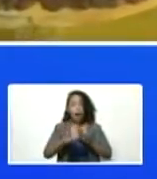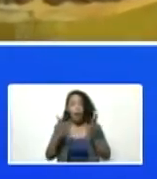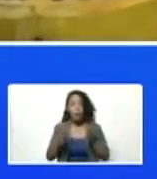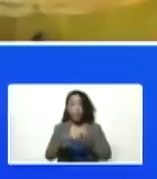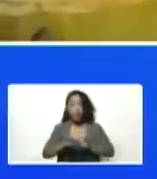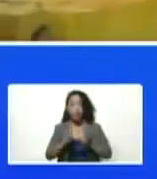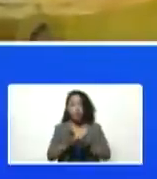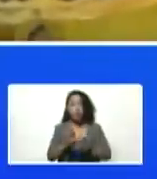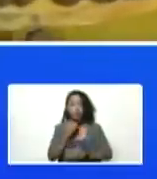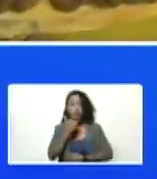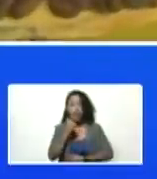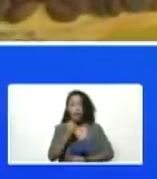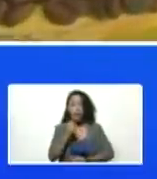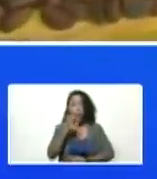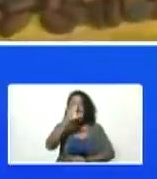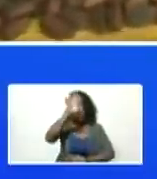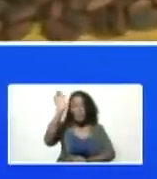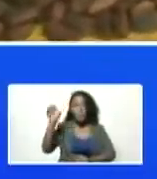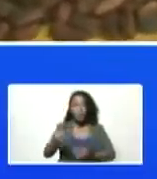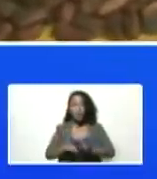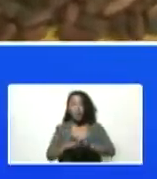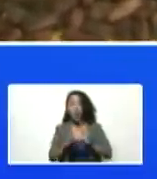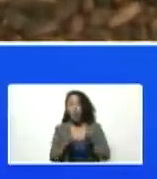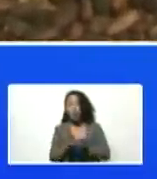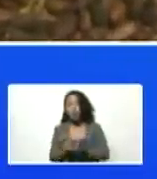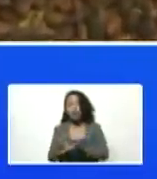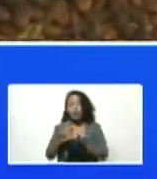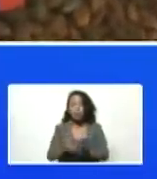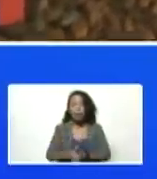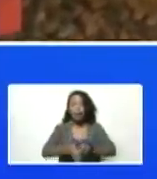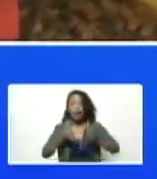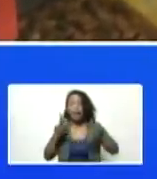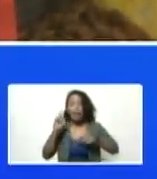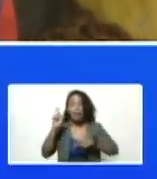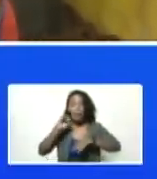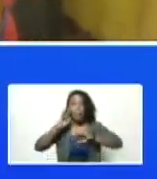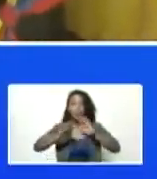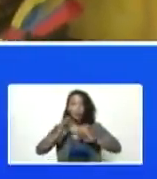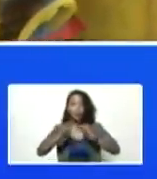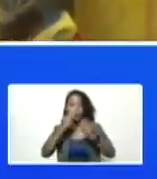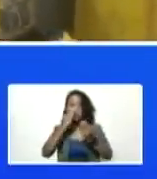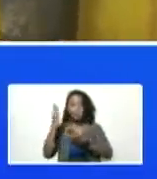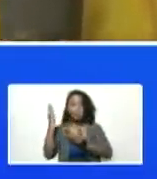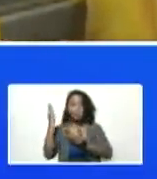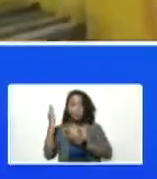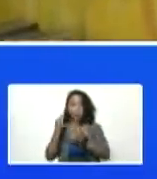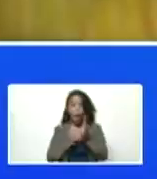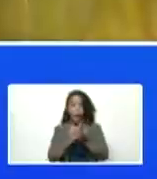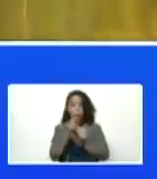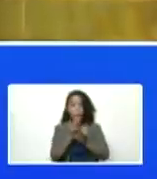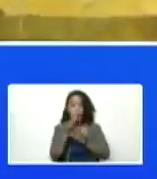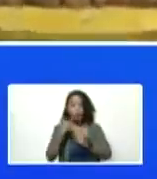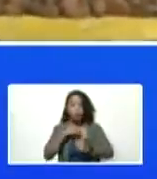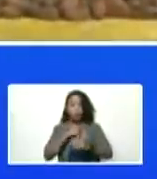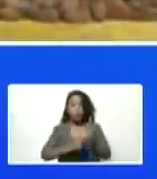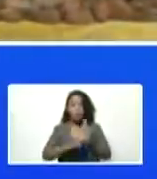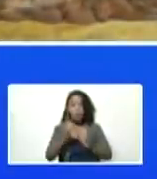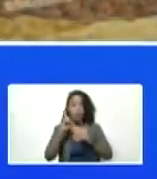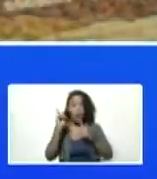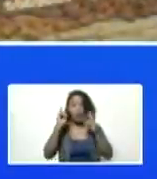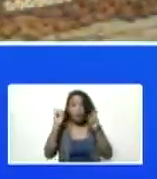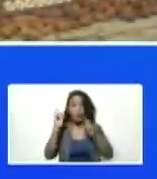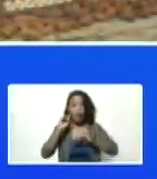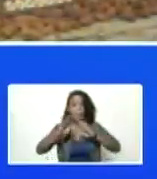las casi 200 naciones del mundo no hay un monumento más grande como el que tenemos en San José Barlovento. Así que el emprendimiento que estamos desarrollando es en San